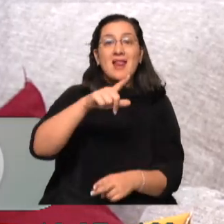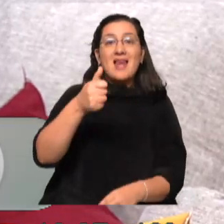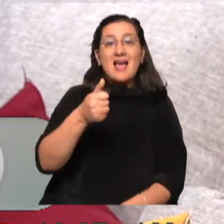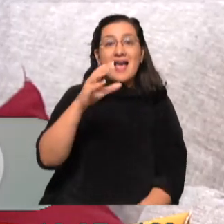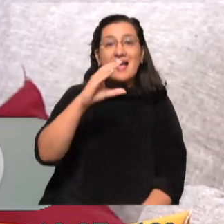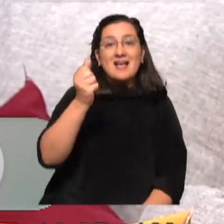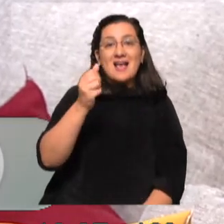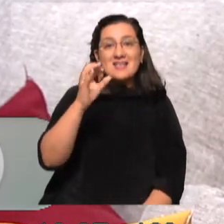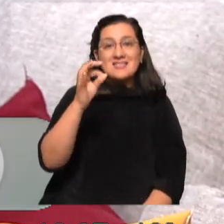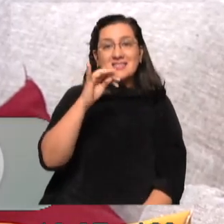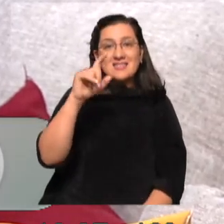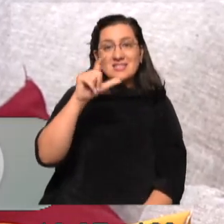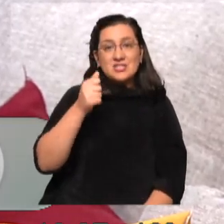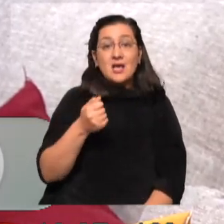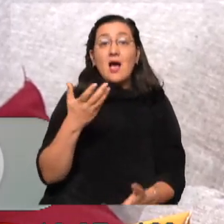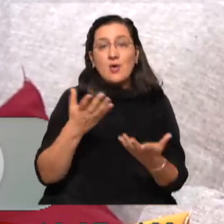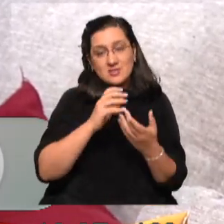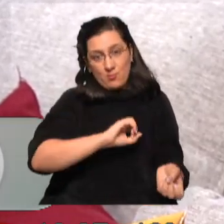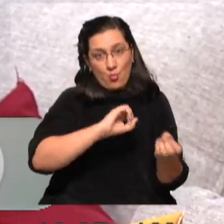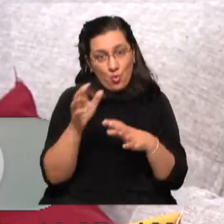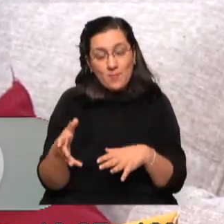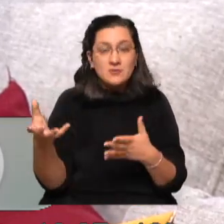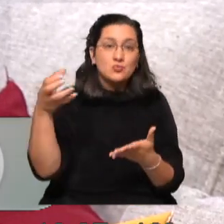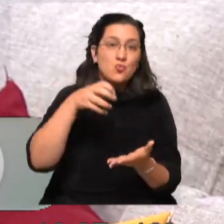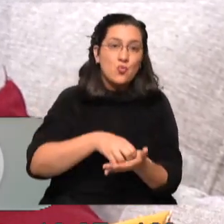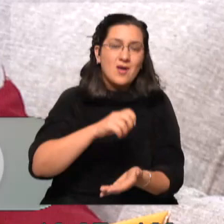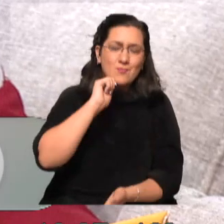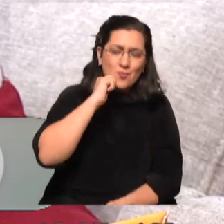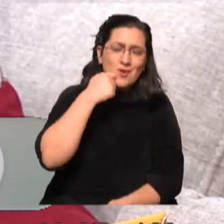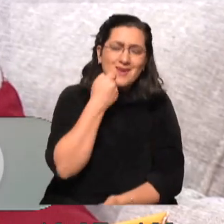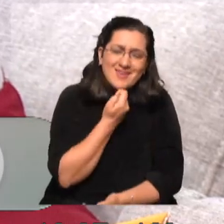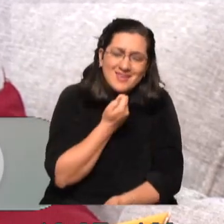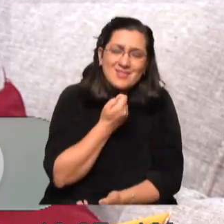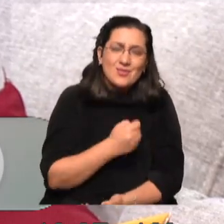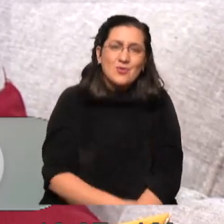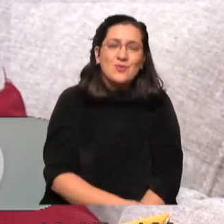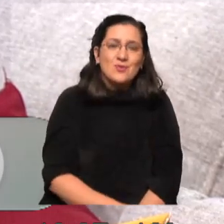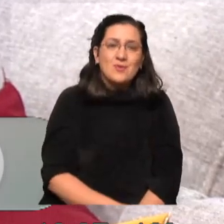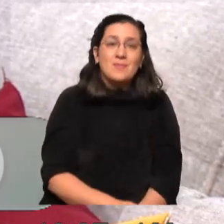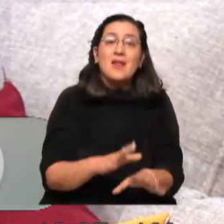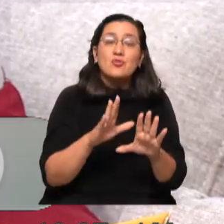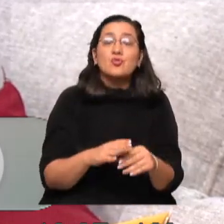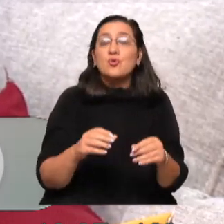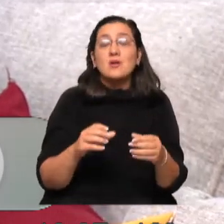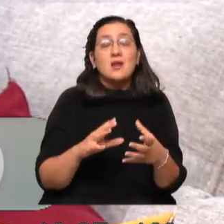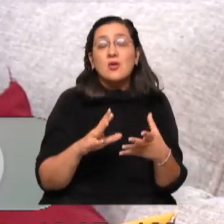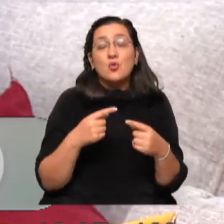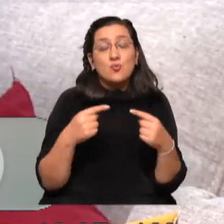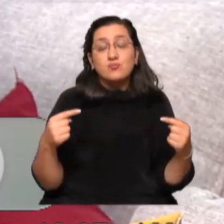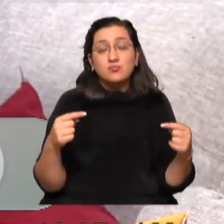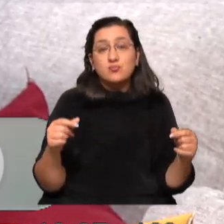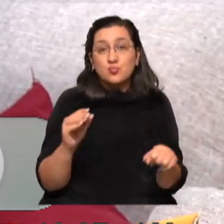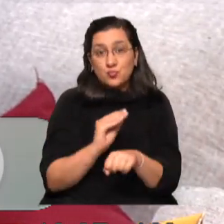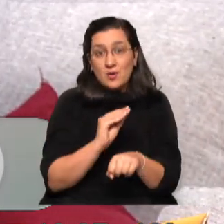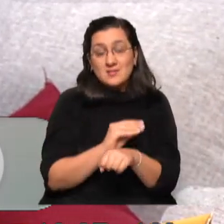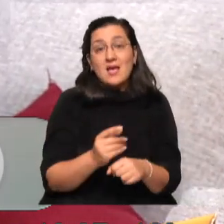porque se mudaron, pero es un lugar súper cálido y acogedor para toda la movida cultural. Y fue ahí que